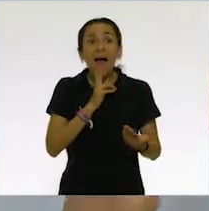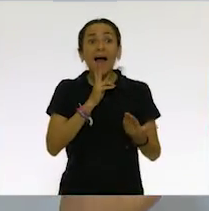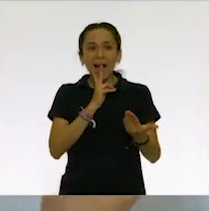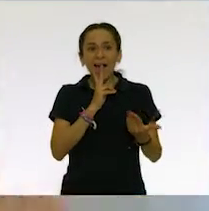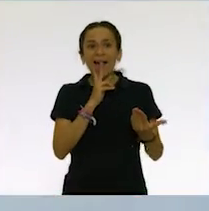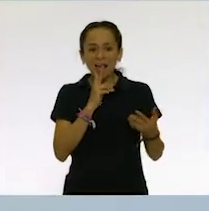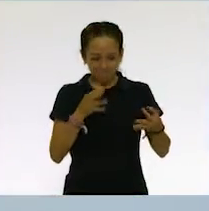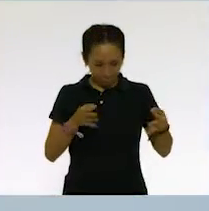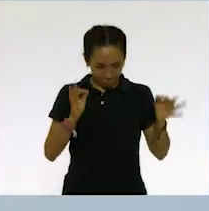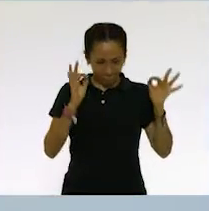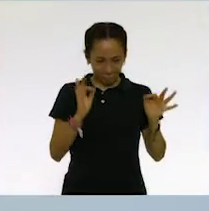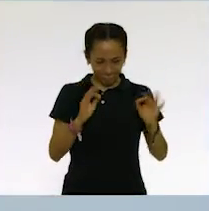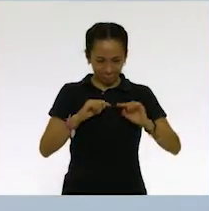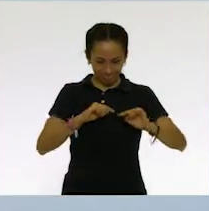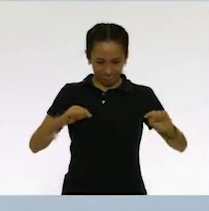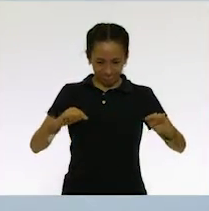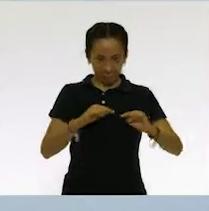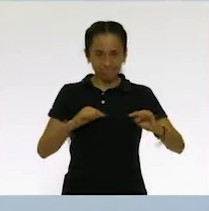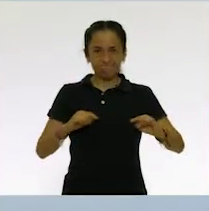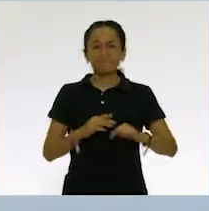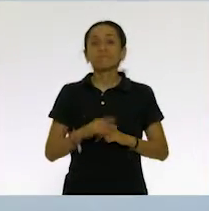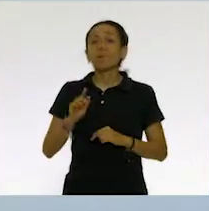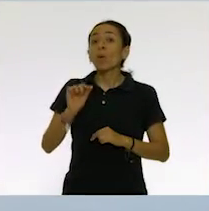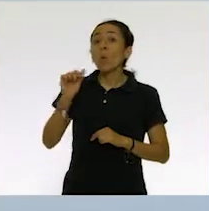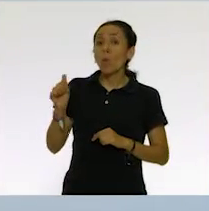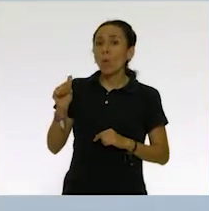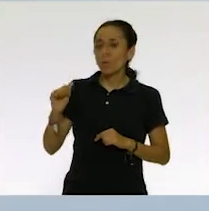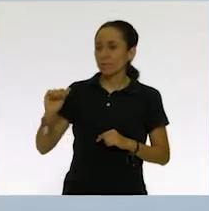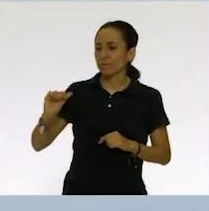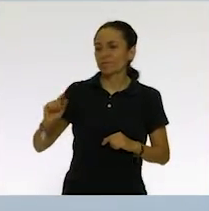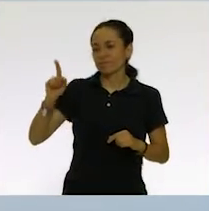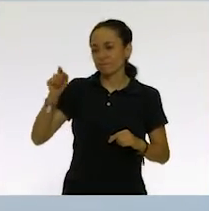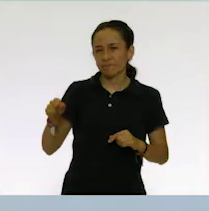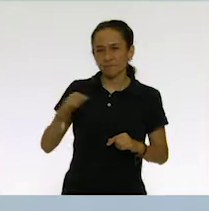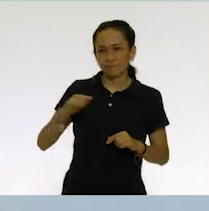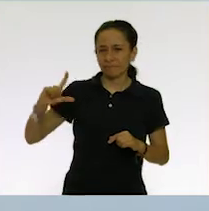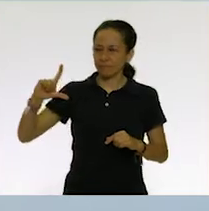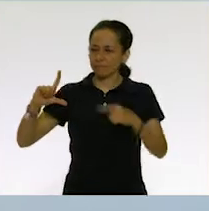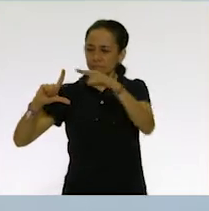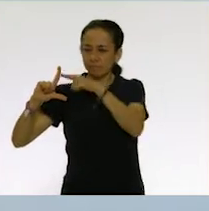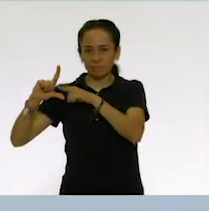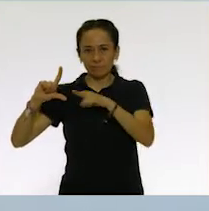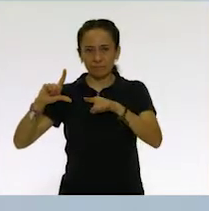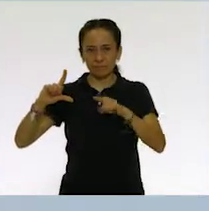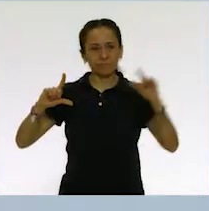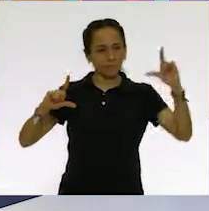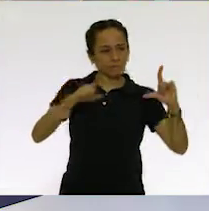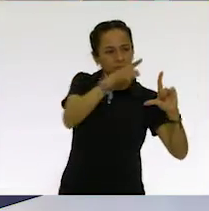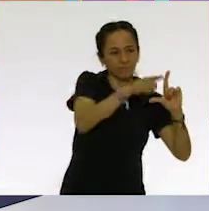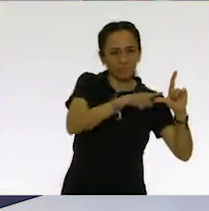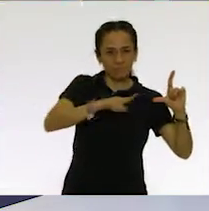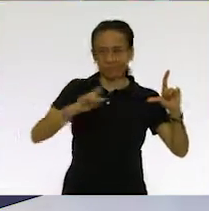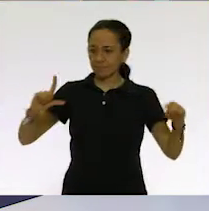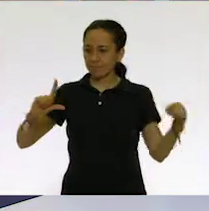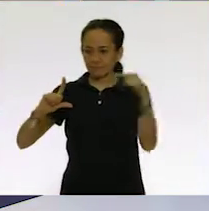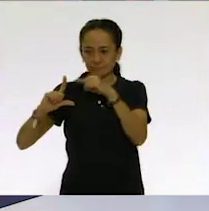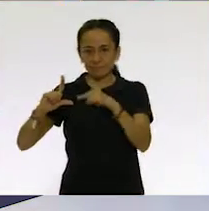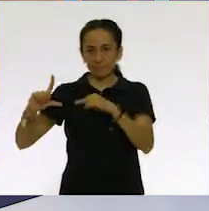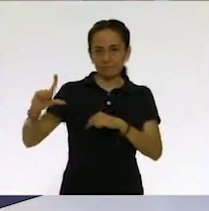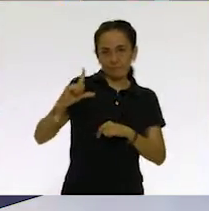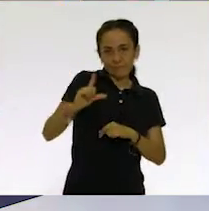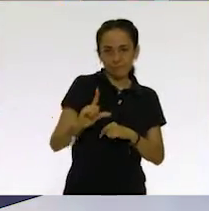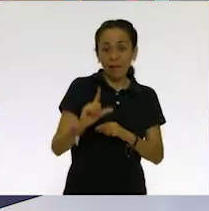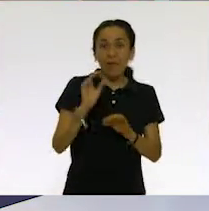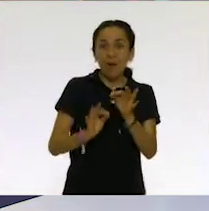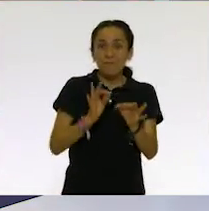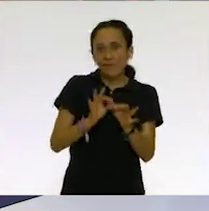bien. Mira, hay otra esquinita. Esta yo creo que va por aquí. Ah, ¡perfecto! No era esquinita. Y oye, ¿sabes qué? Es que gracias a la ayuda de las niñas y los niños